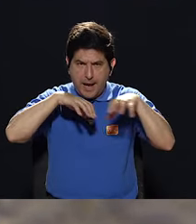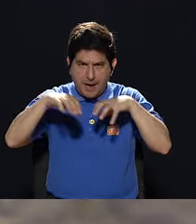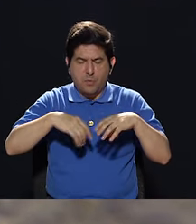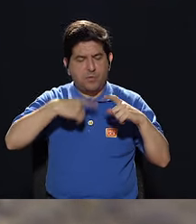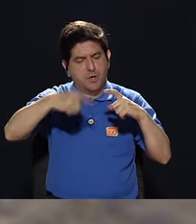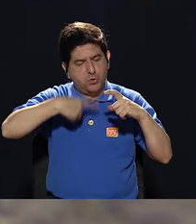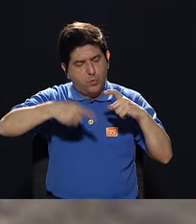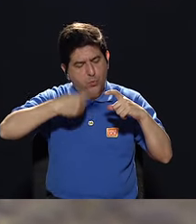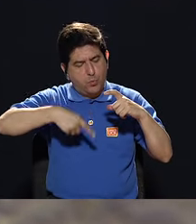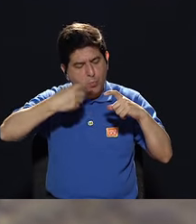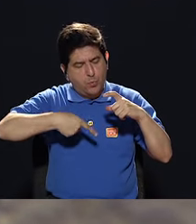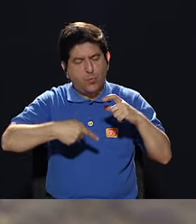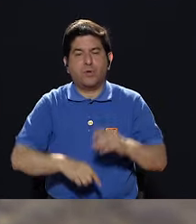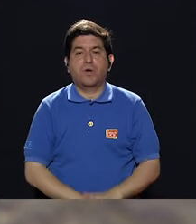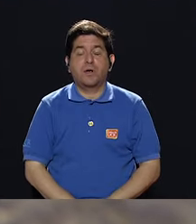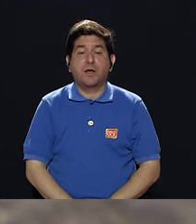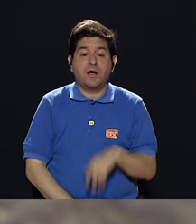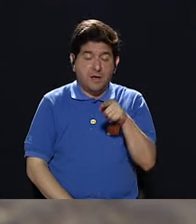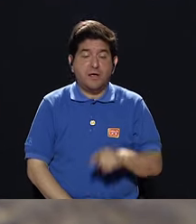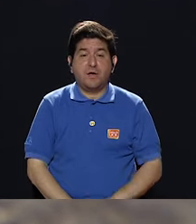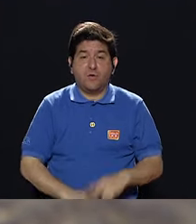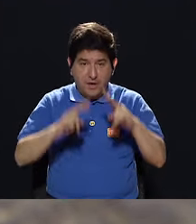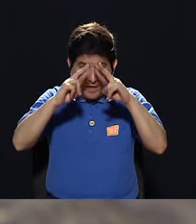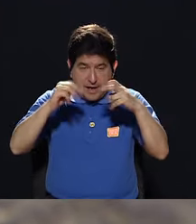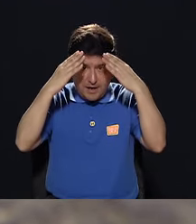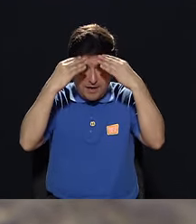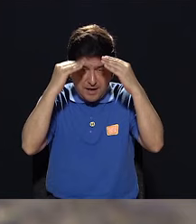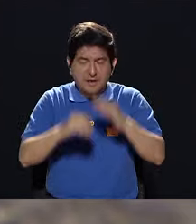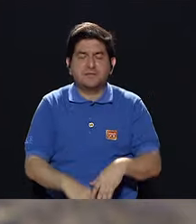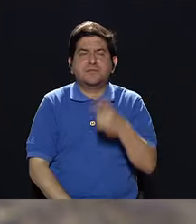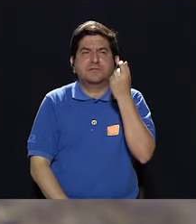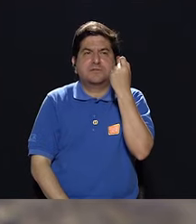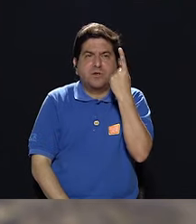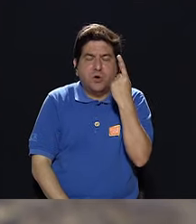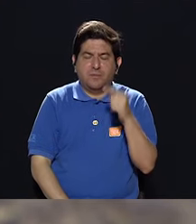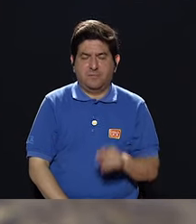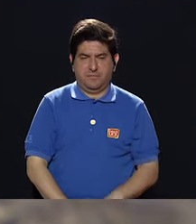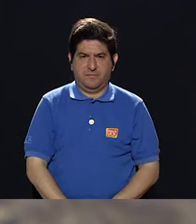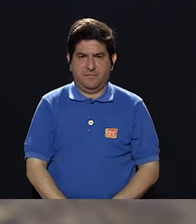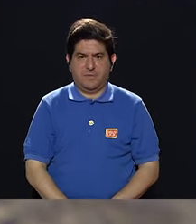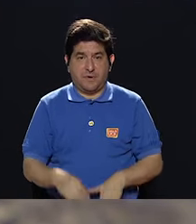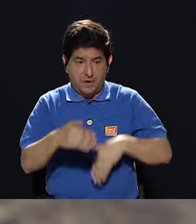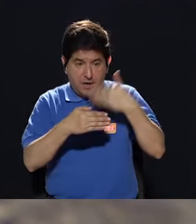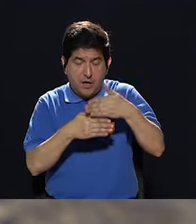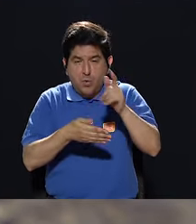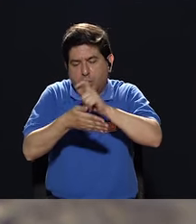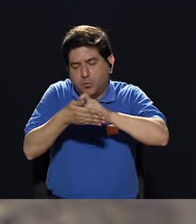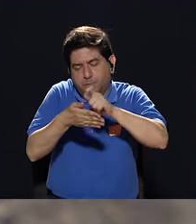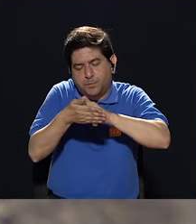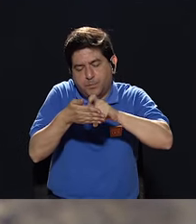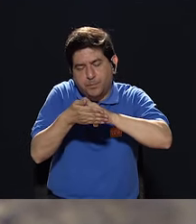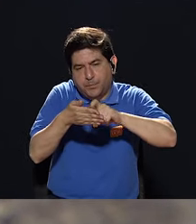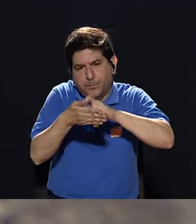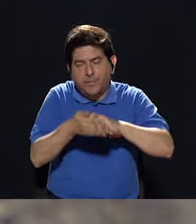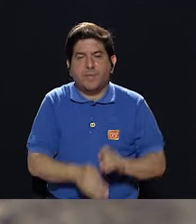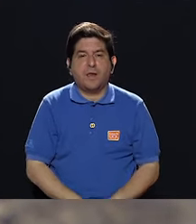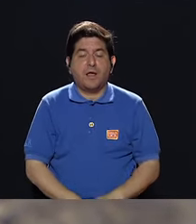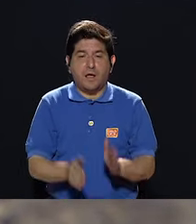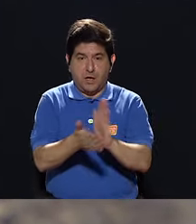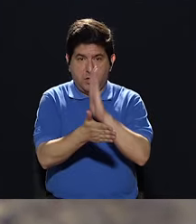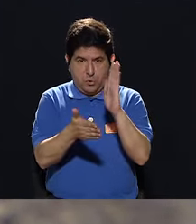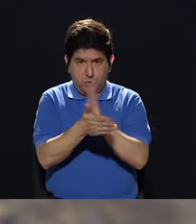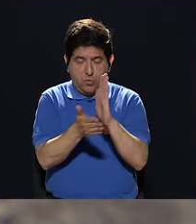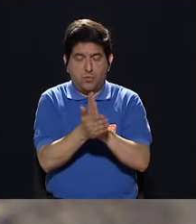observar la velocidad con la que se mueve el molinete y con el lector de datos, bueno, con esto interpretamos la